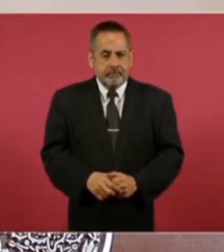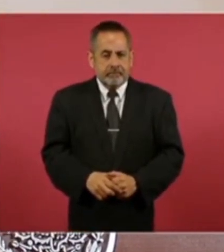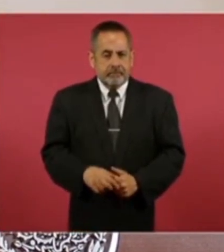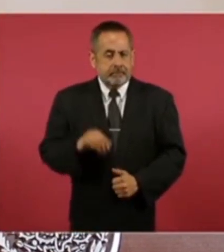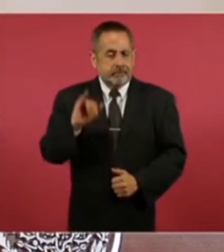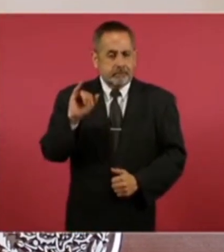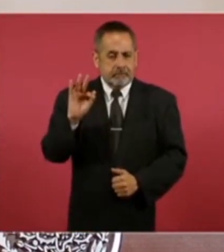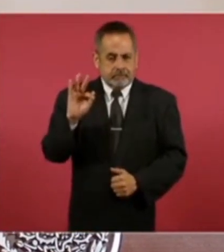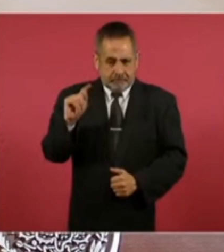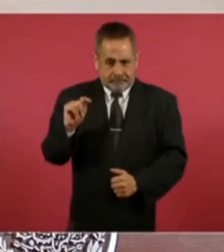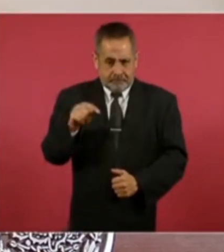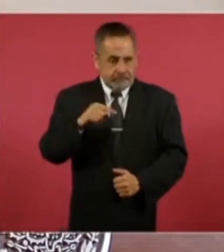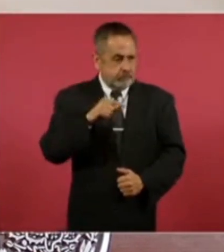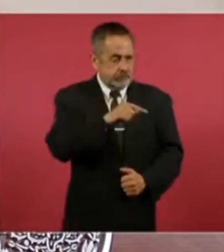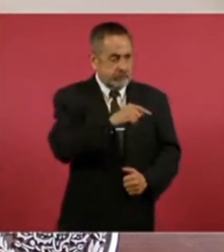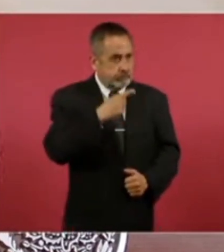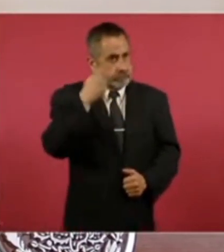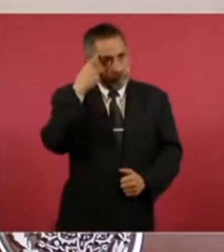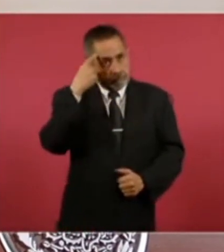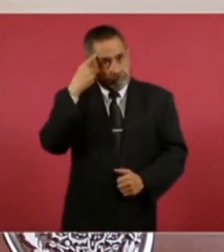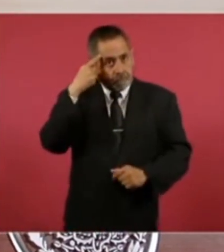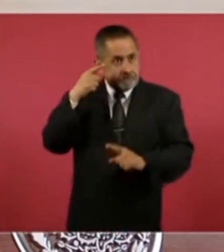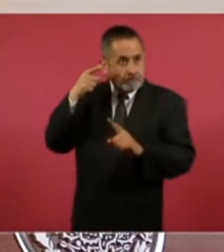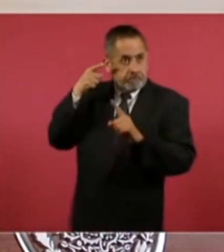un propósito